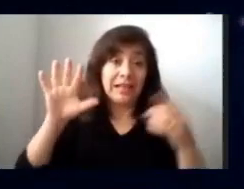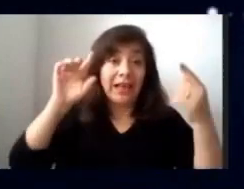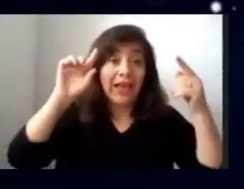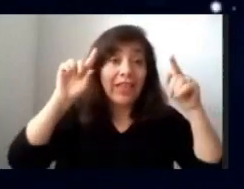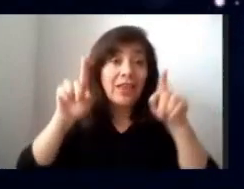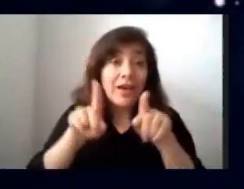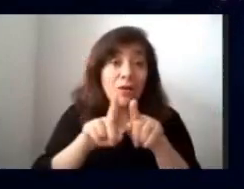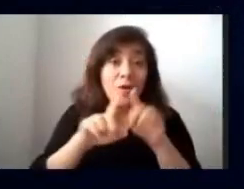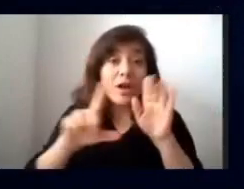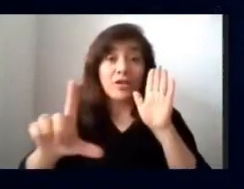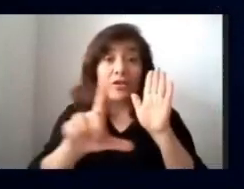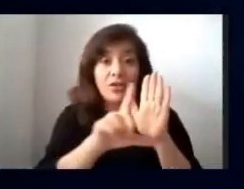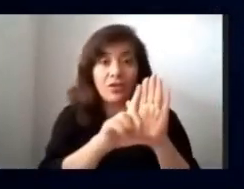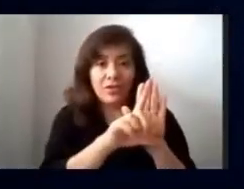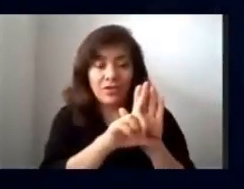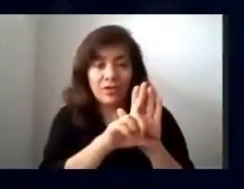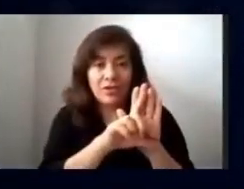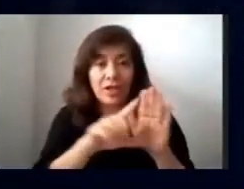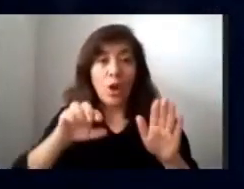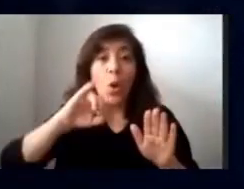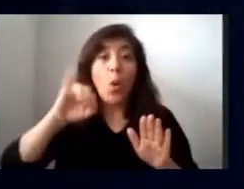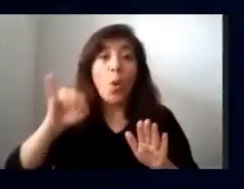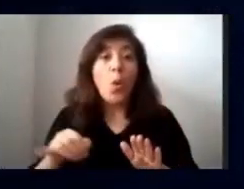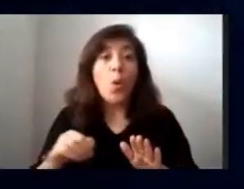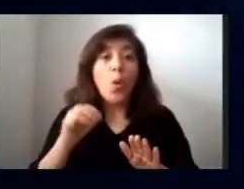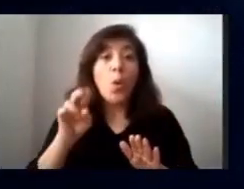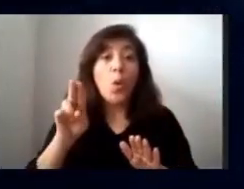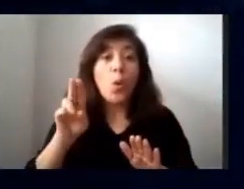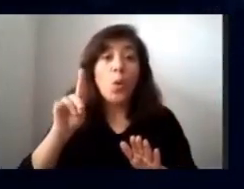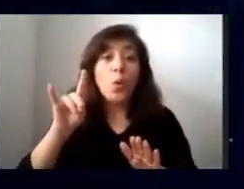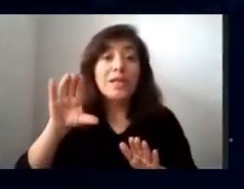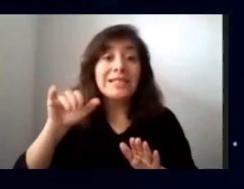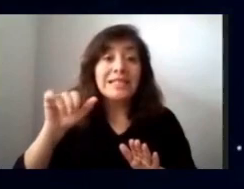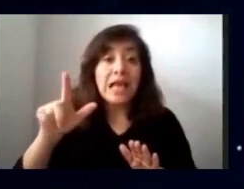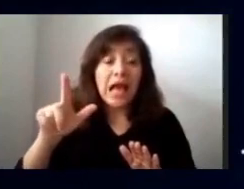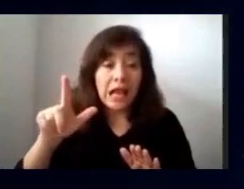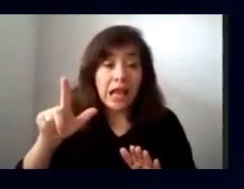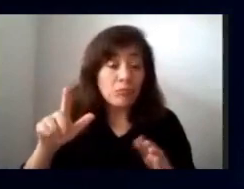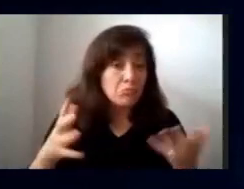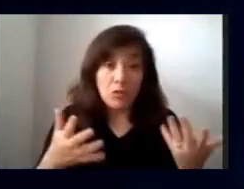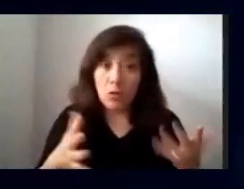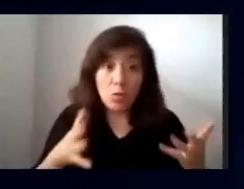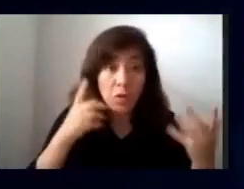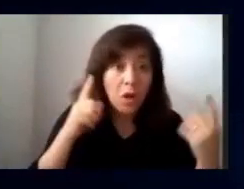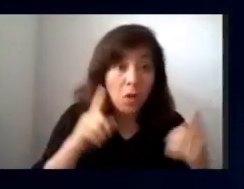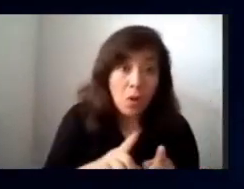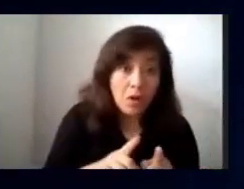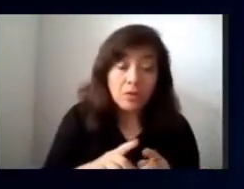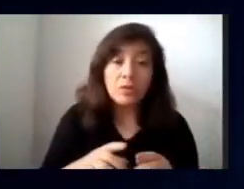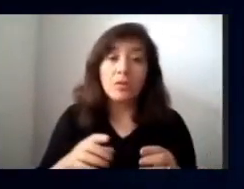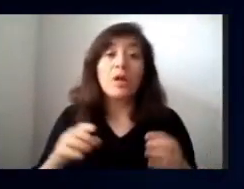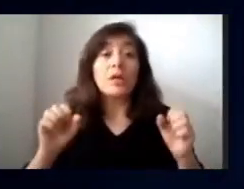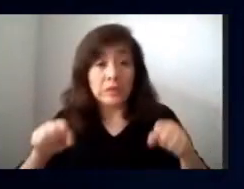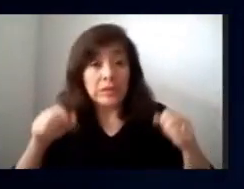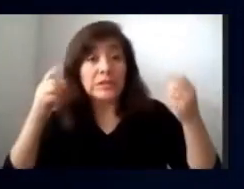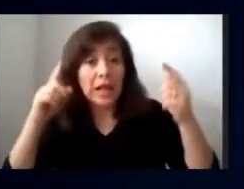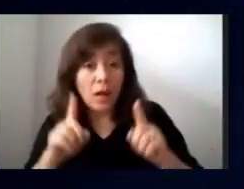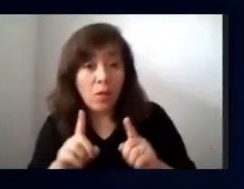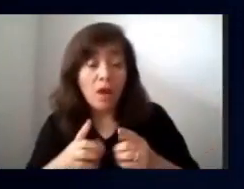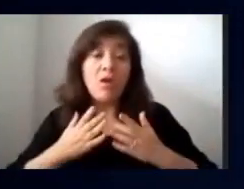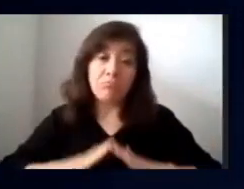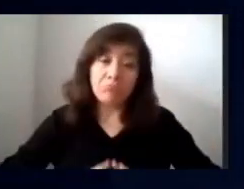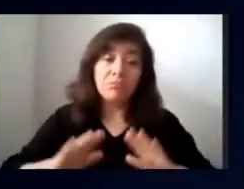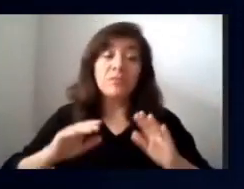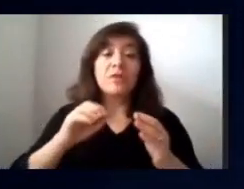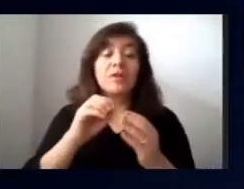plantea la ley judicial, si no hay acuerdos, o extrajudicial, si ya tienen acuerdos dentro de un proceso y un